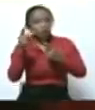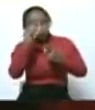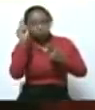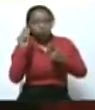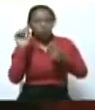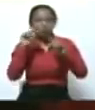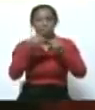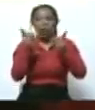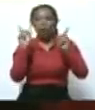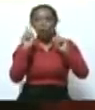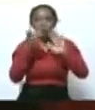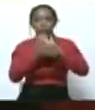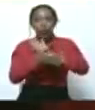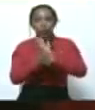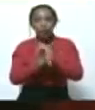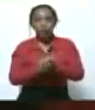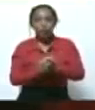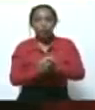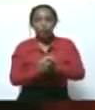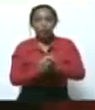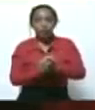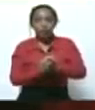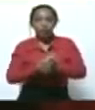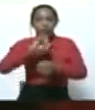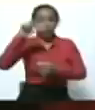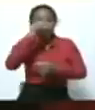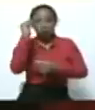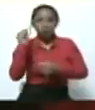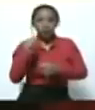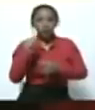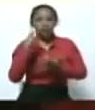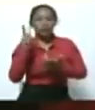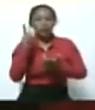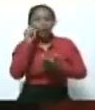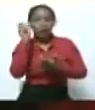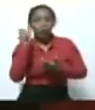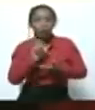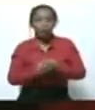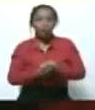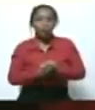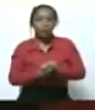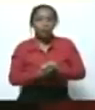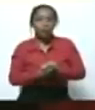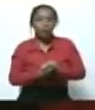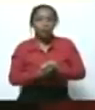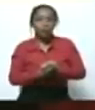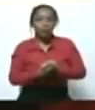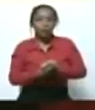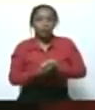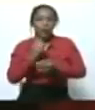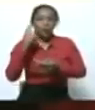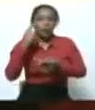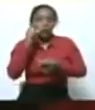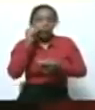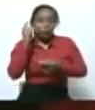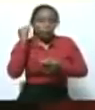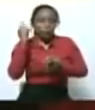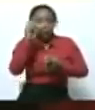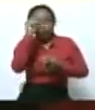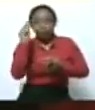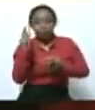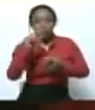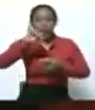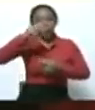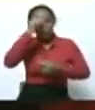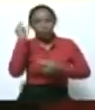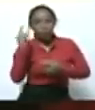ecosocialista, por el PSUV Maigualida Vargas, la JPSUV Teresa Carrasquel, profesionales y técnicos, Yasneidi Guarnieri, por el PSUV, por la